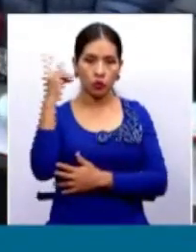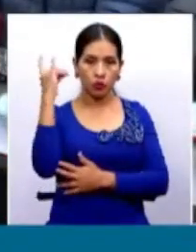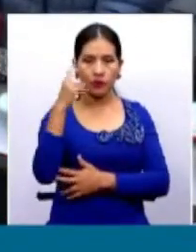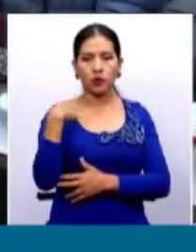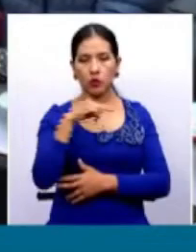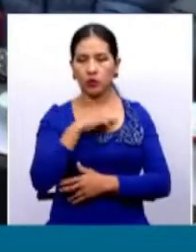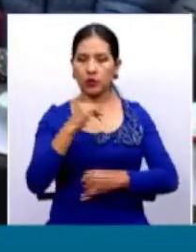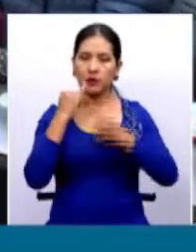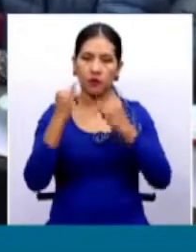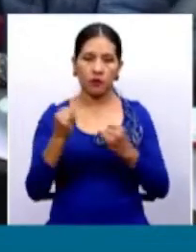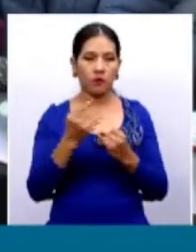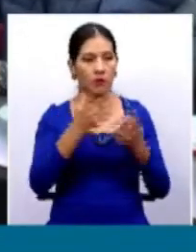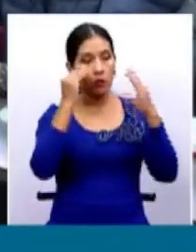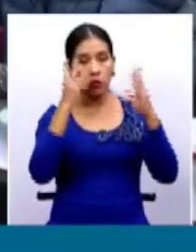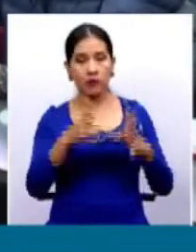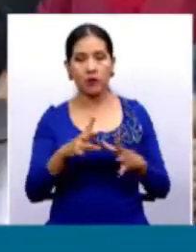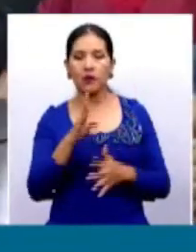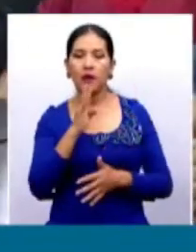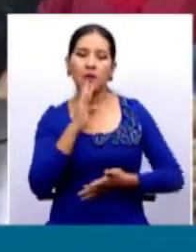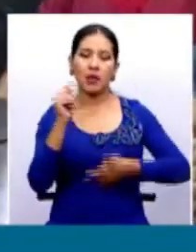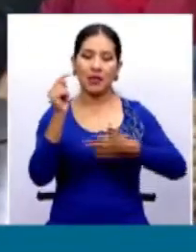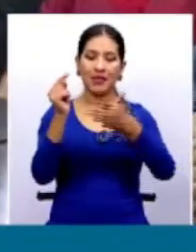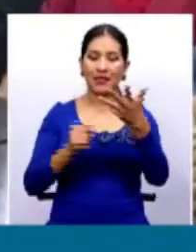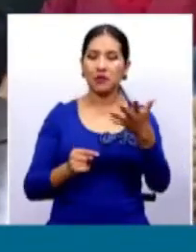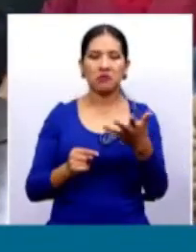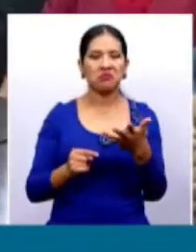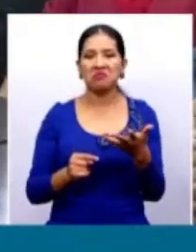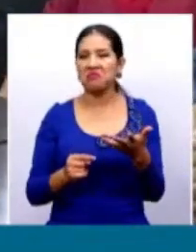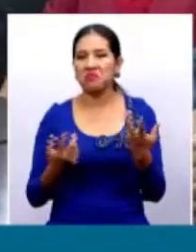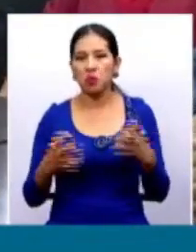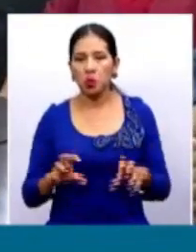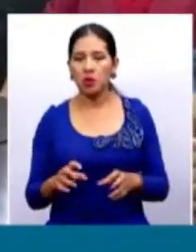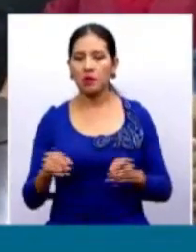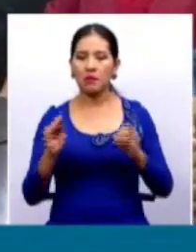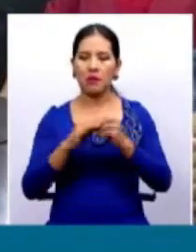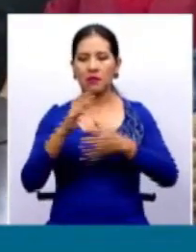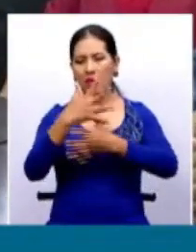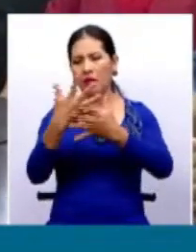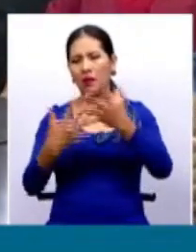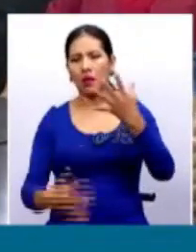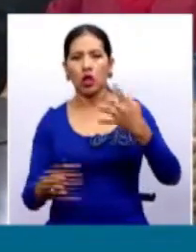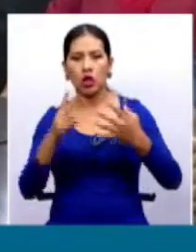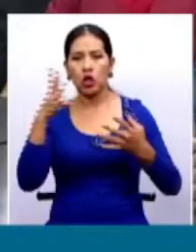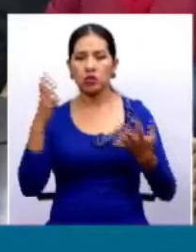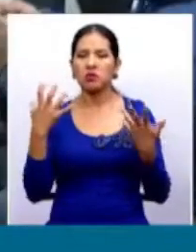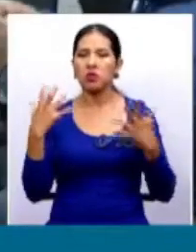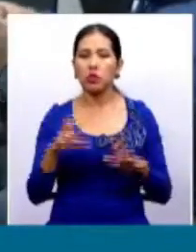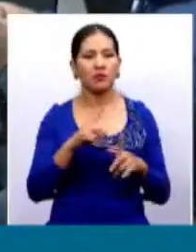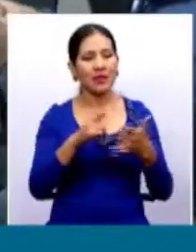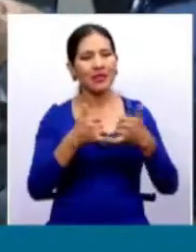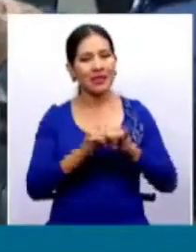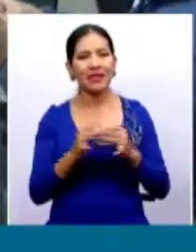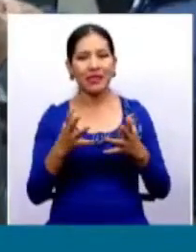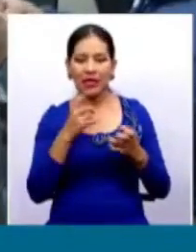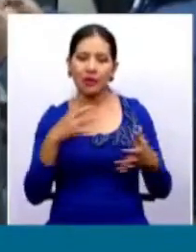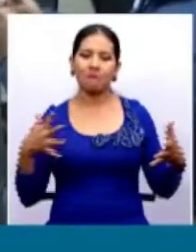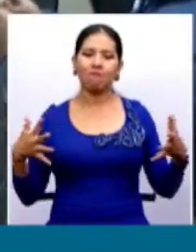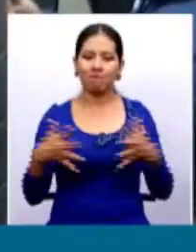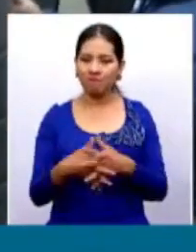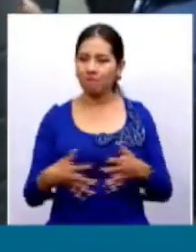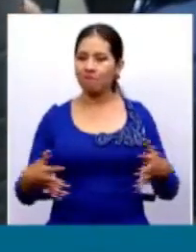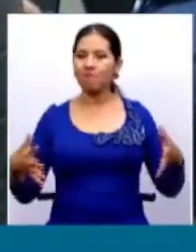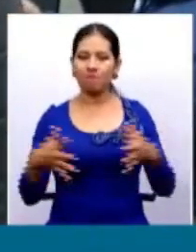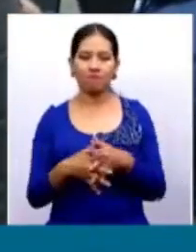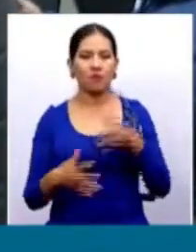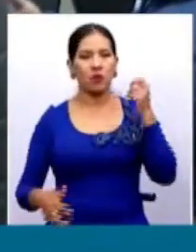no les interesa ni los cinco puntos no les interesa el pliego quieren seguir y van a seguir obstaculizando